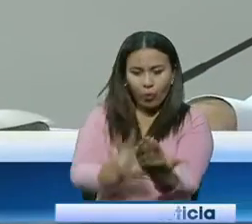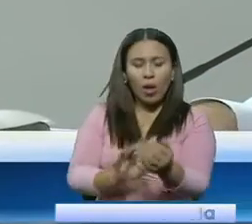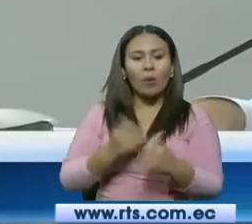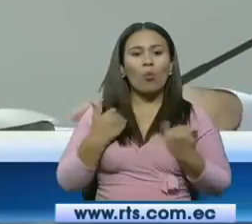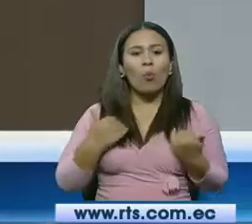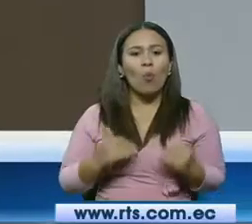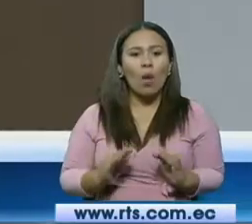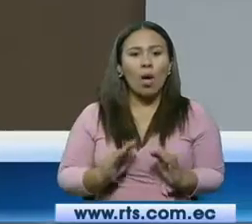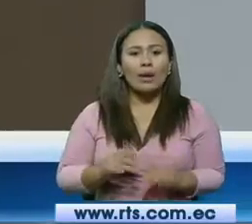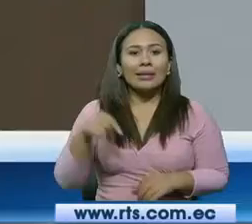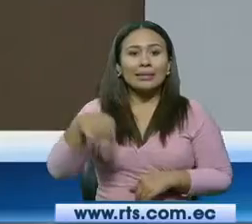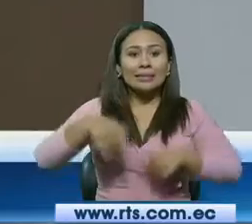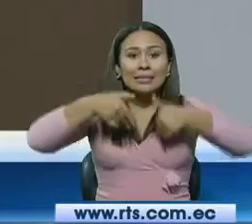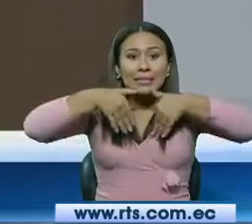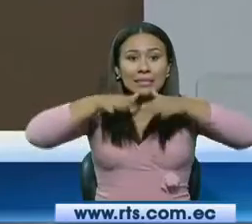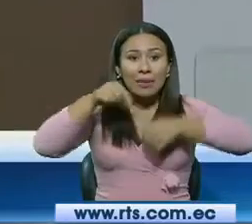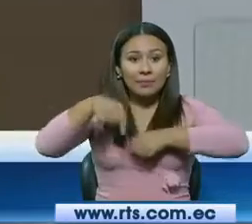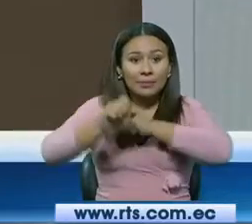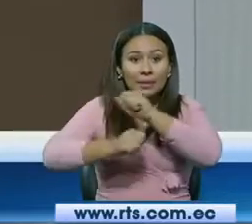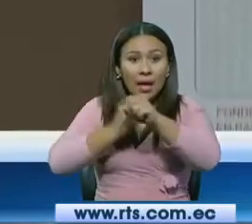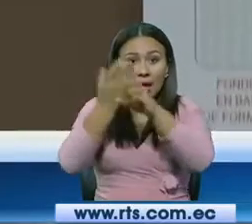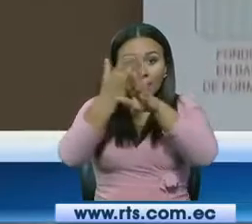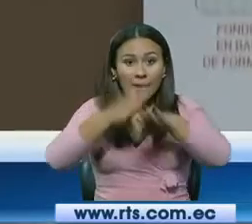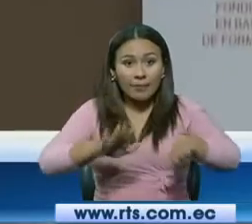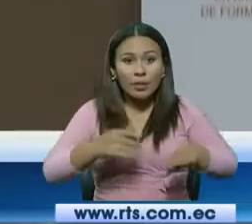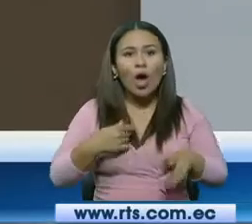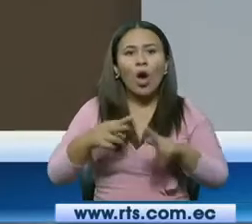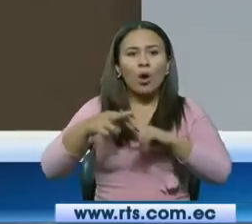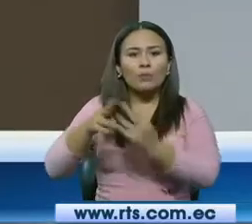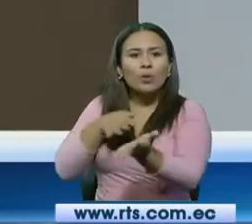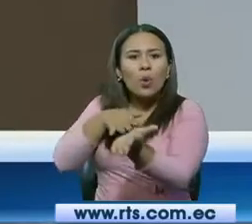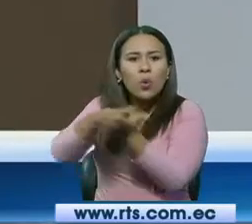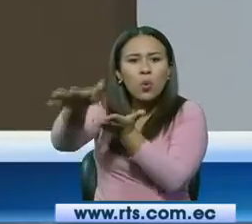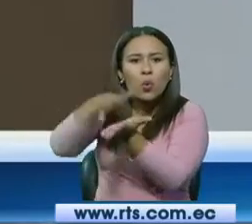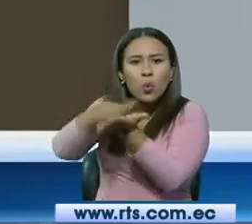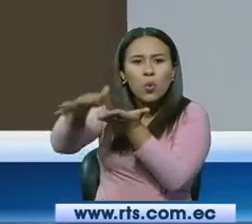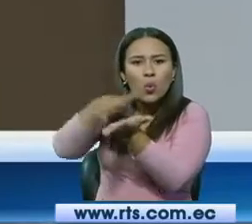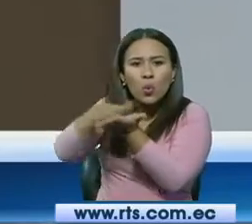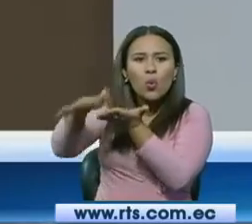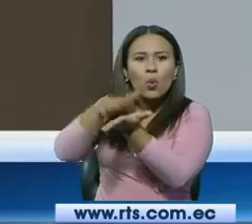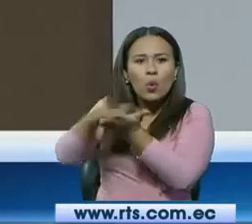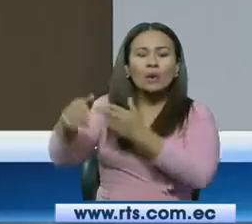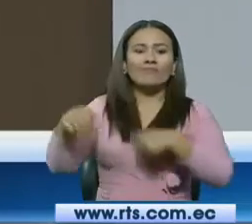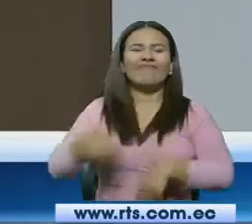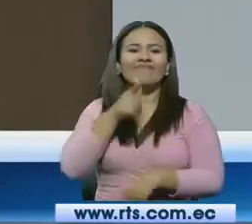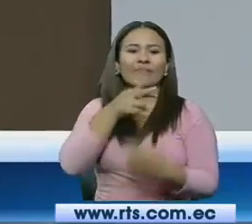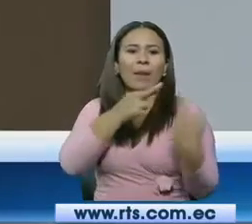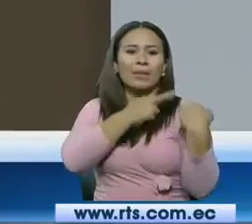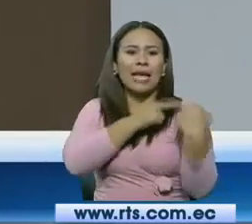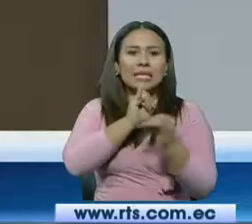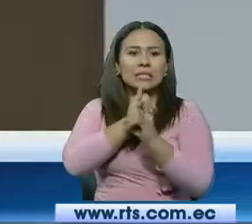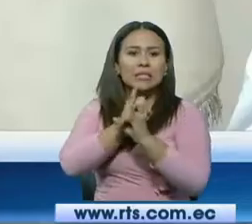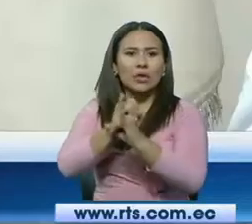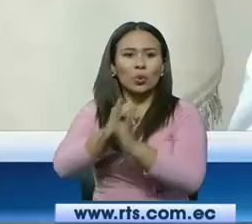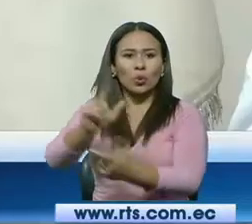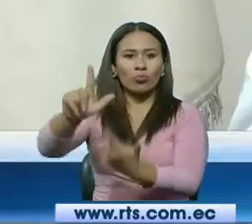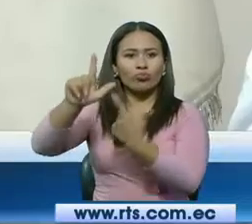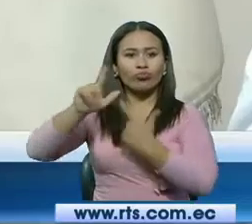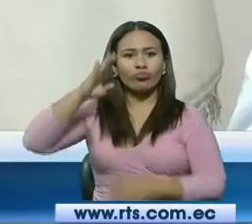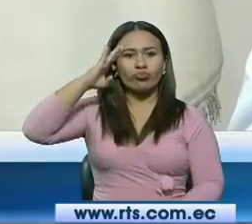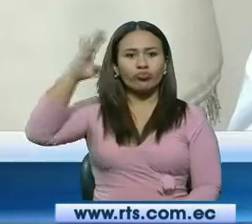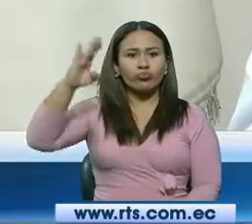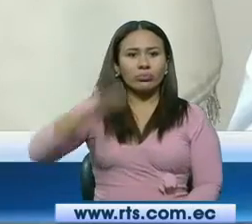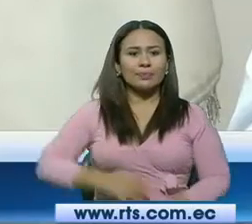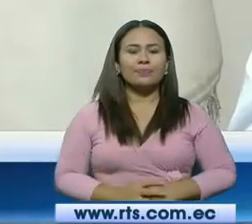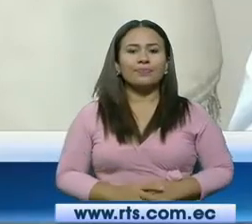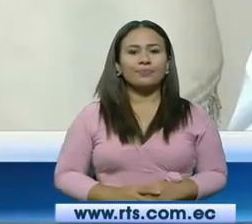de diciembre de este año se tiene previsto arrancar con la impresión de los documentos, que estará a cargo del Instituto Geográfico Militar. Esta labor,